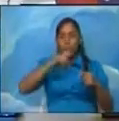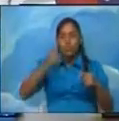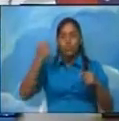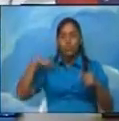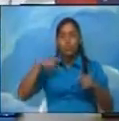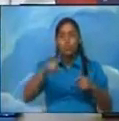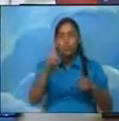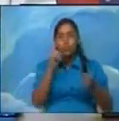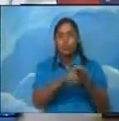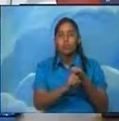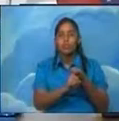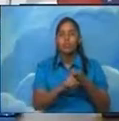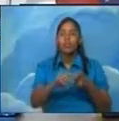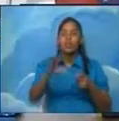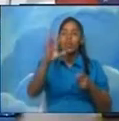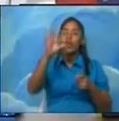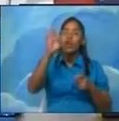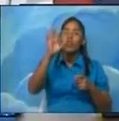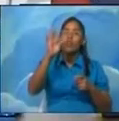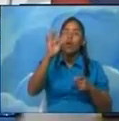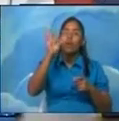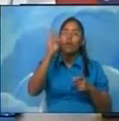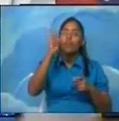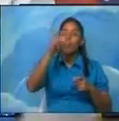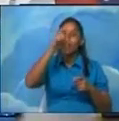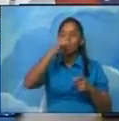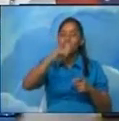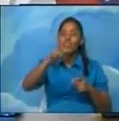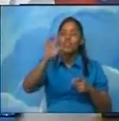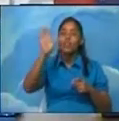marido? 96 años, hermano, Puerta.